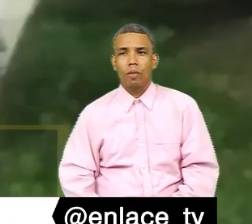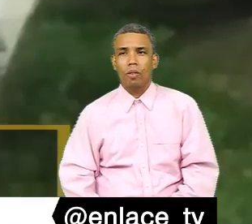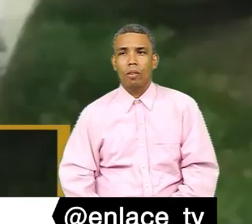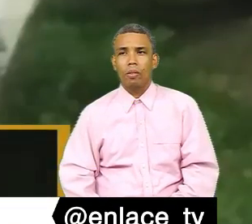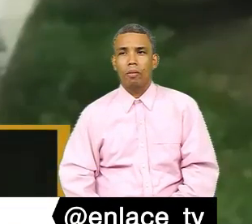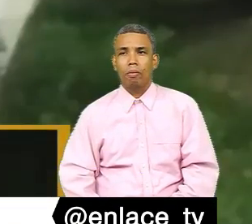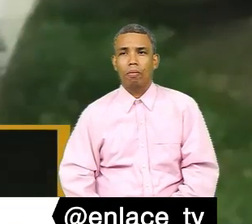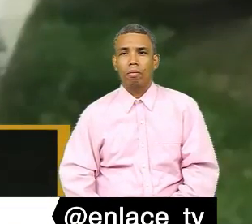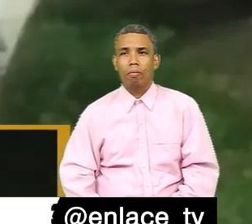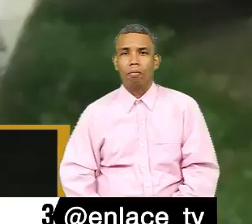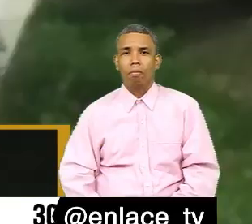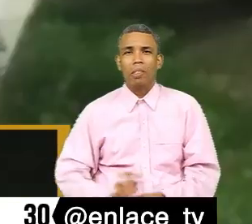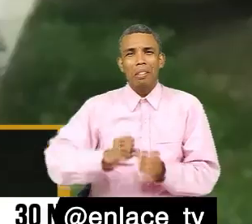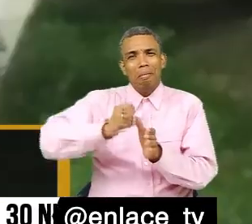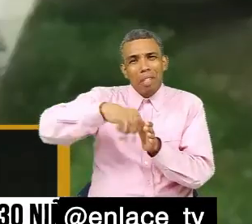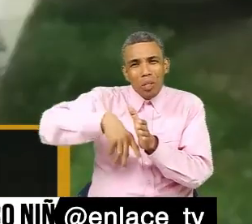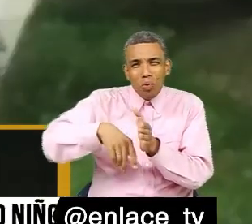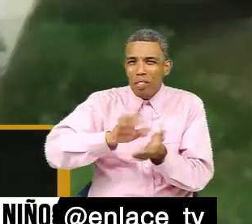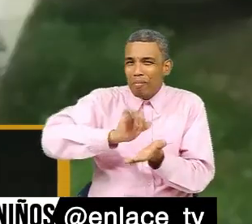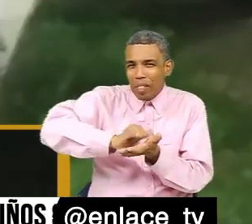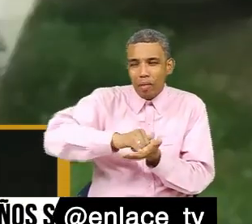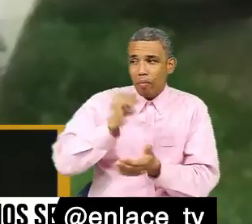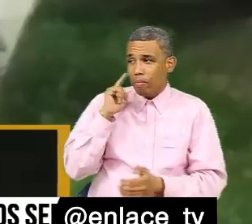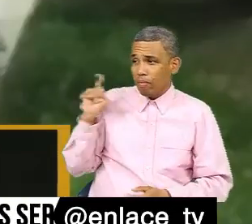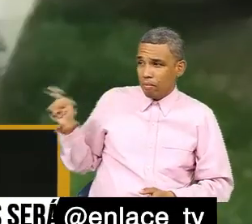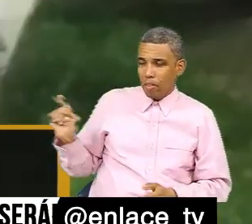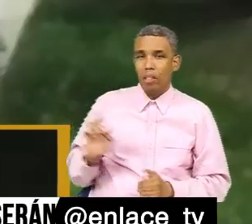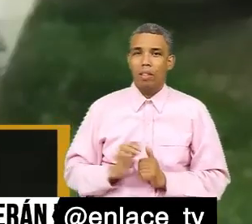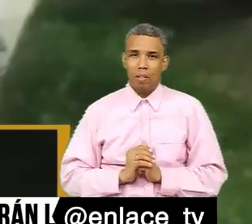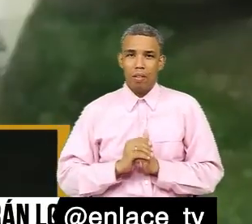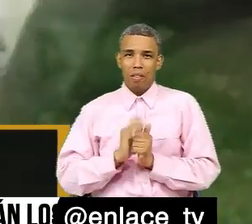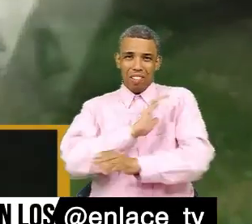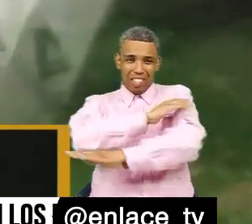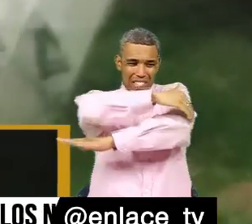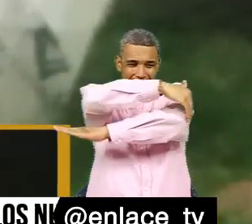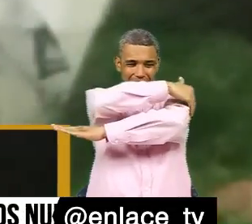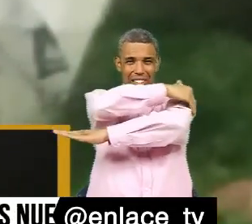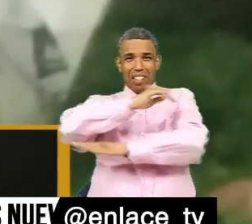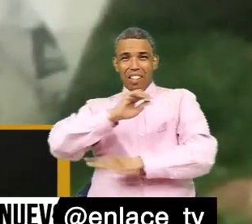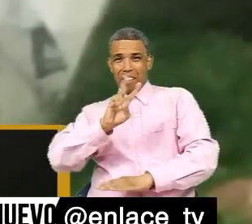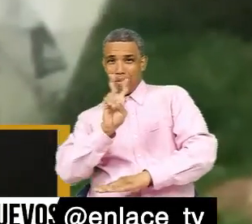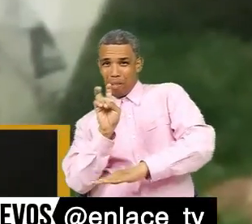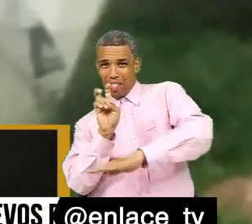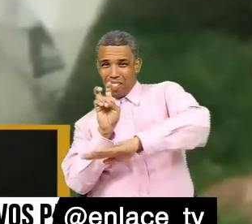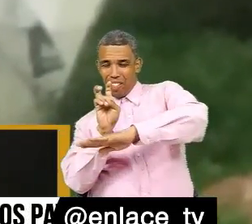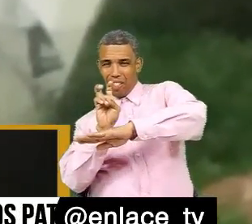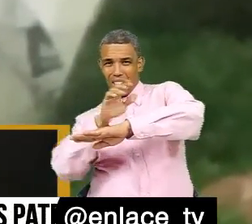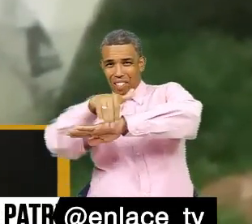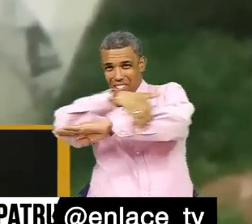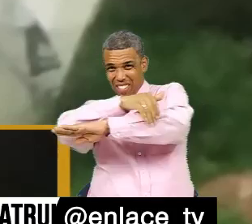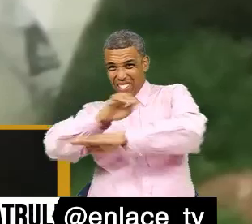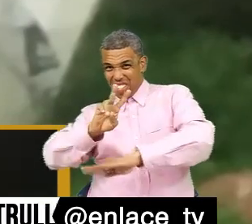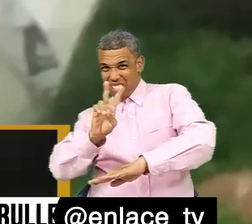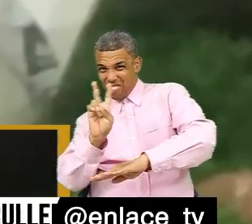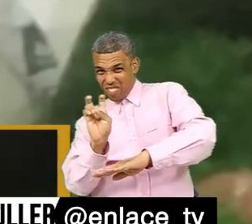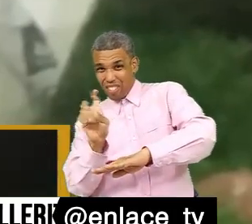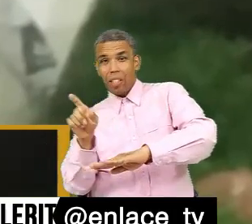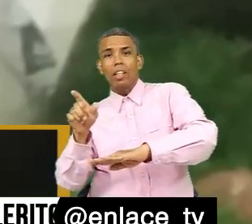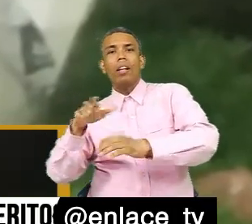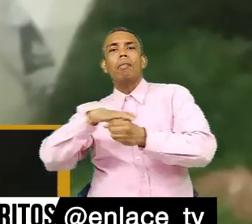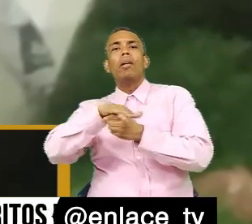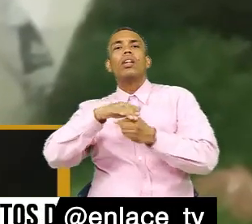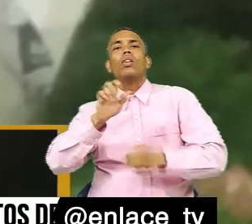Con respecto al depósito de basuras, así luce la esquina de la calle 26 con carrera 47 del barrio El Recreo en la Comuna 1.